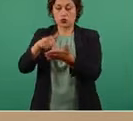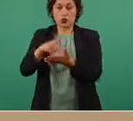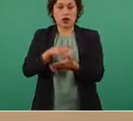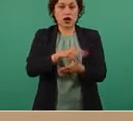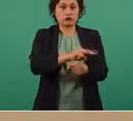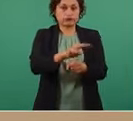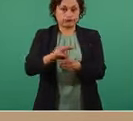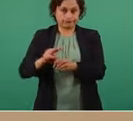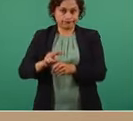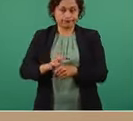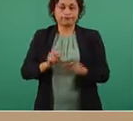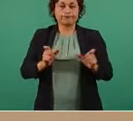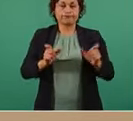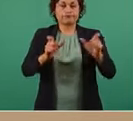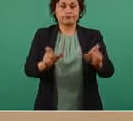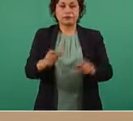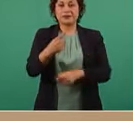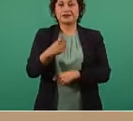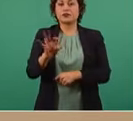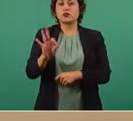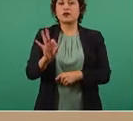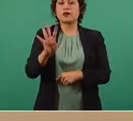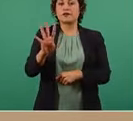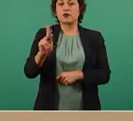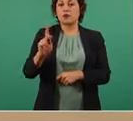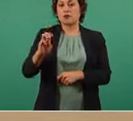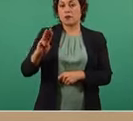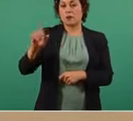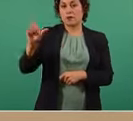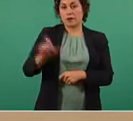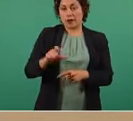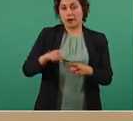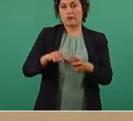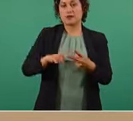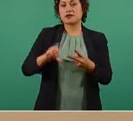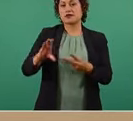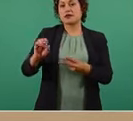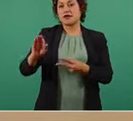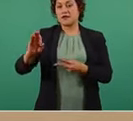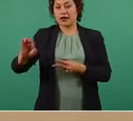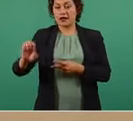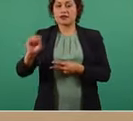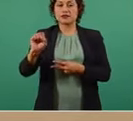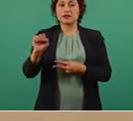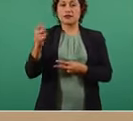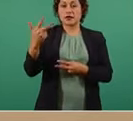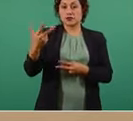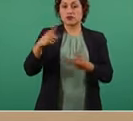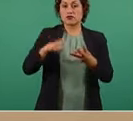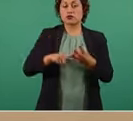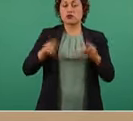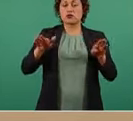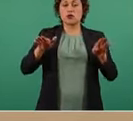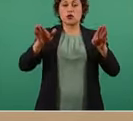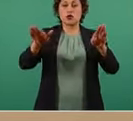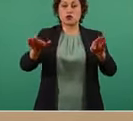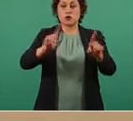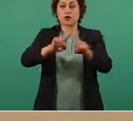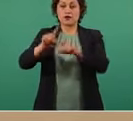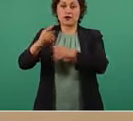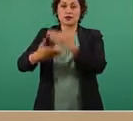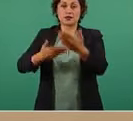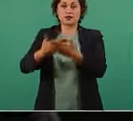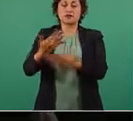dentro de ellas 144 de Pemex, de Comisión Federal de Electricidad 68, aeropuertos y servicios